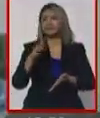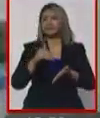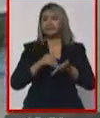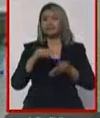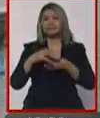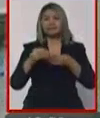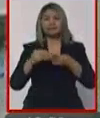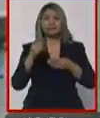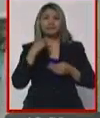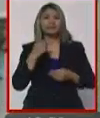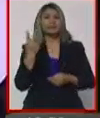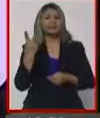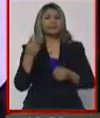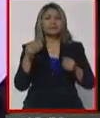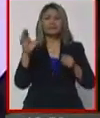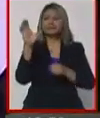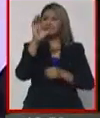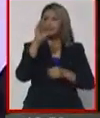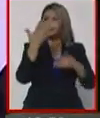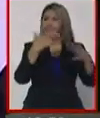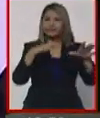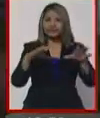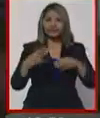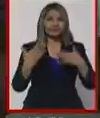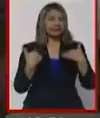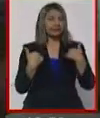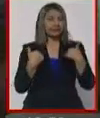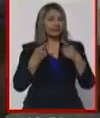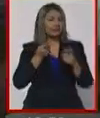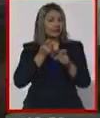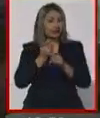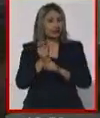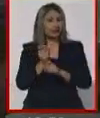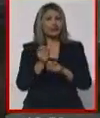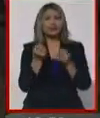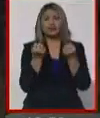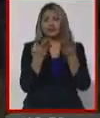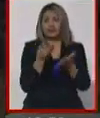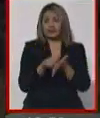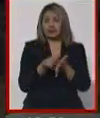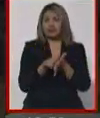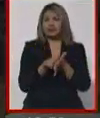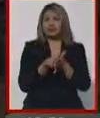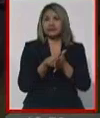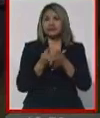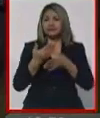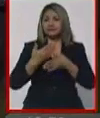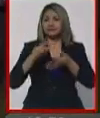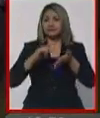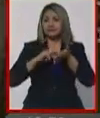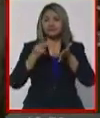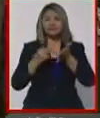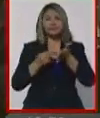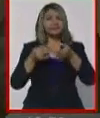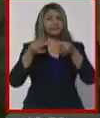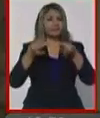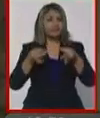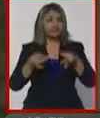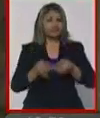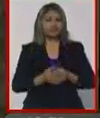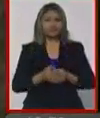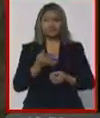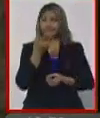$2,570,600. Entonces, en los dos operativos que se han realizado, tendríamos una afectación de esa cantidad de dinero en lo que se refiere específicamente